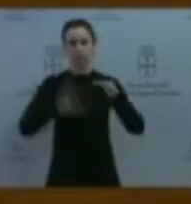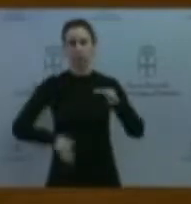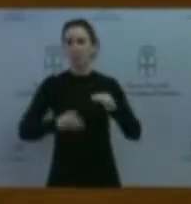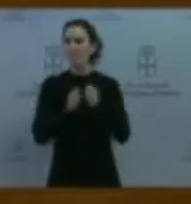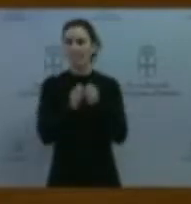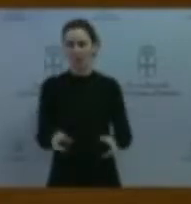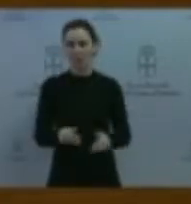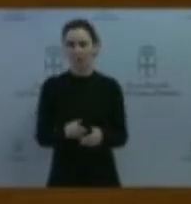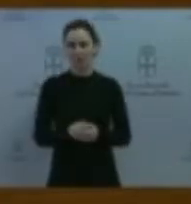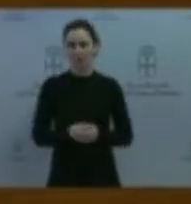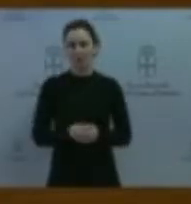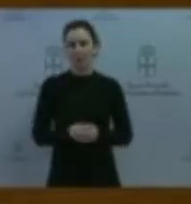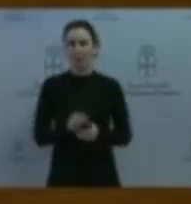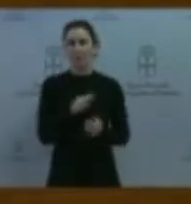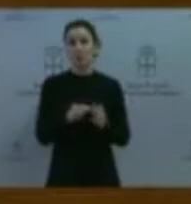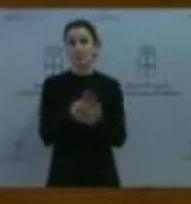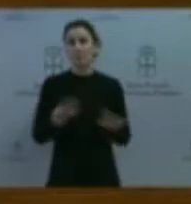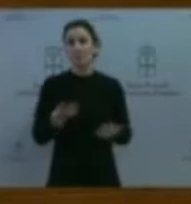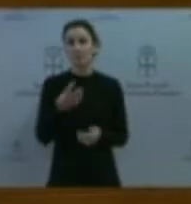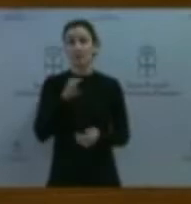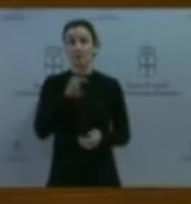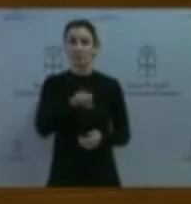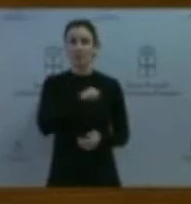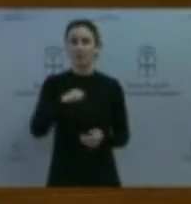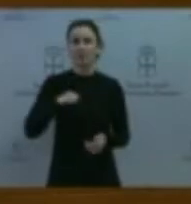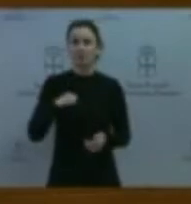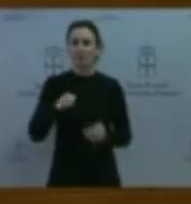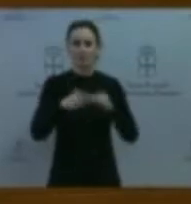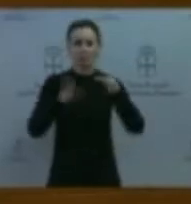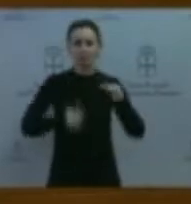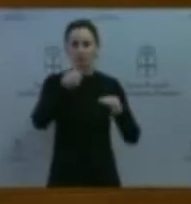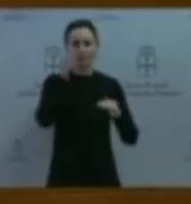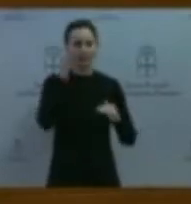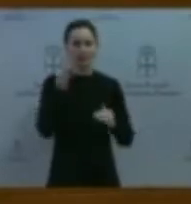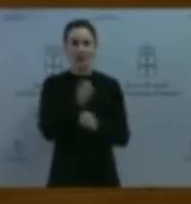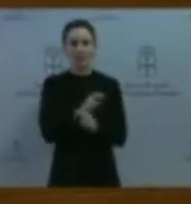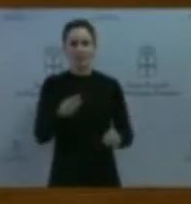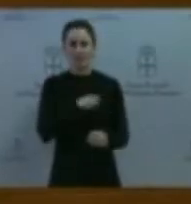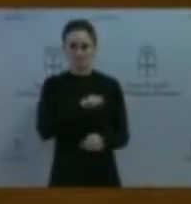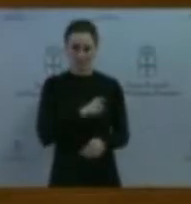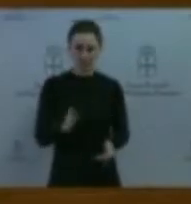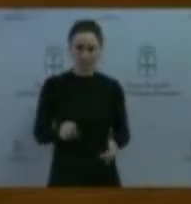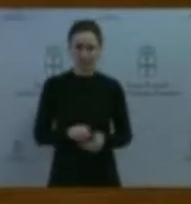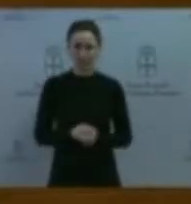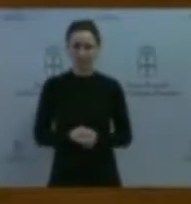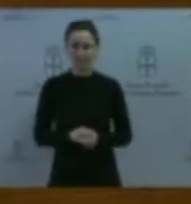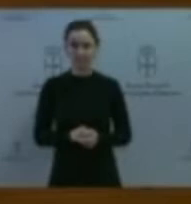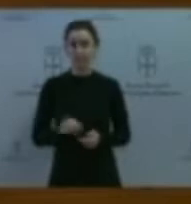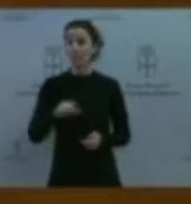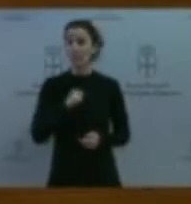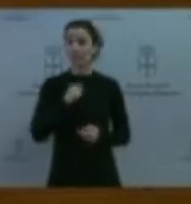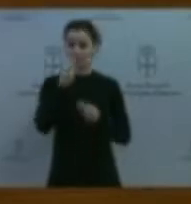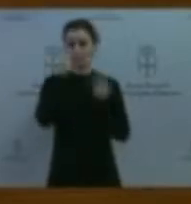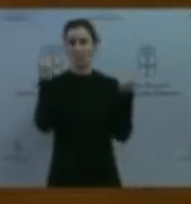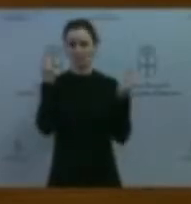comunidad con mayor diferencia salarial entre hombres y mujeres. Se ha cebado con nuestras residencias públicas, pero en 2019 ya invertíamos un